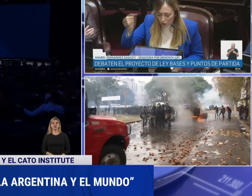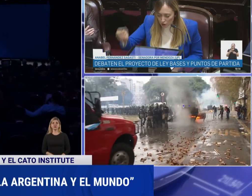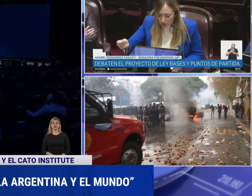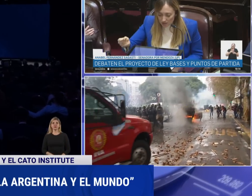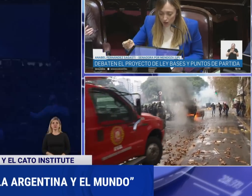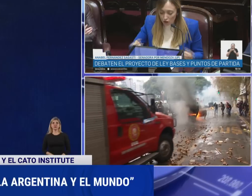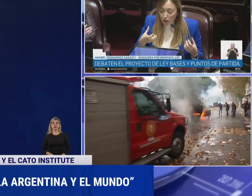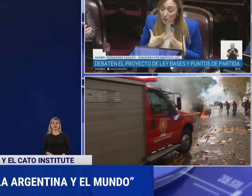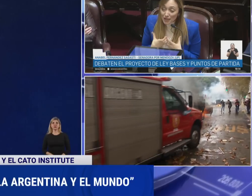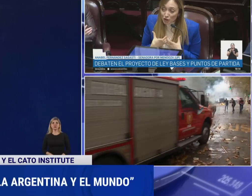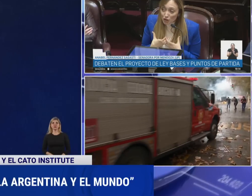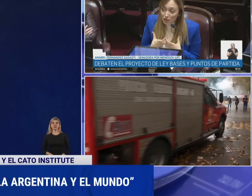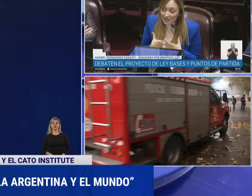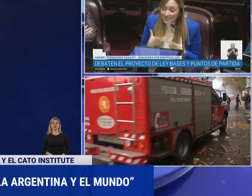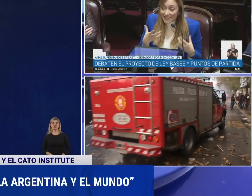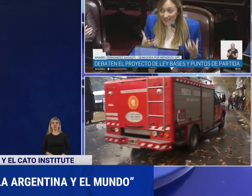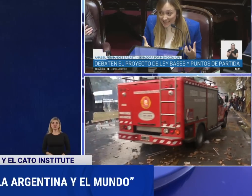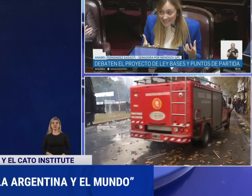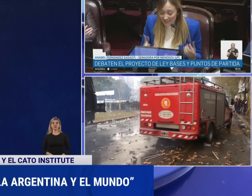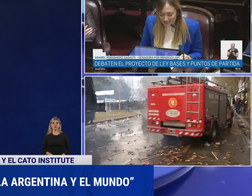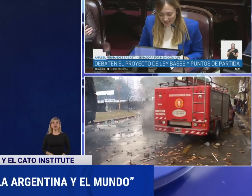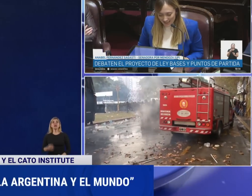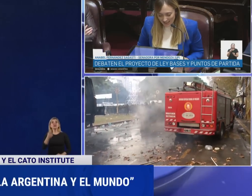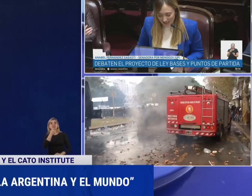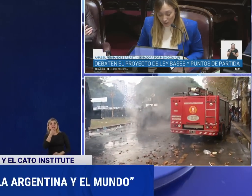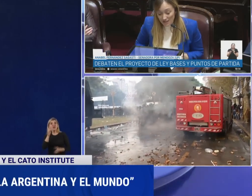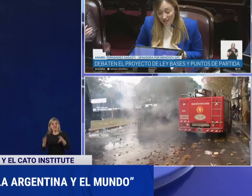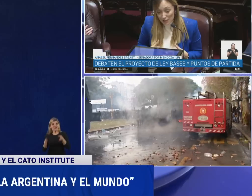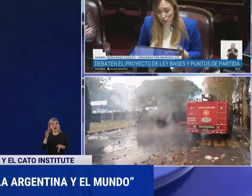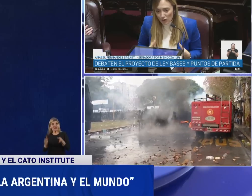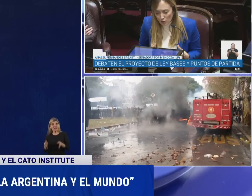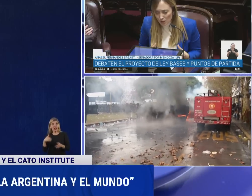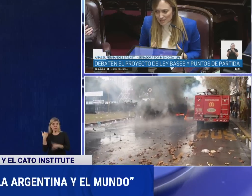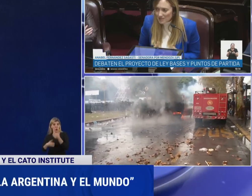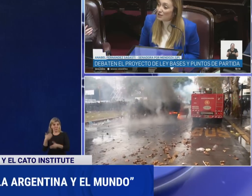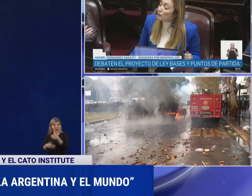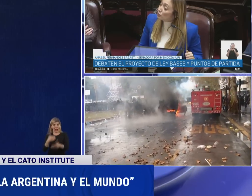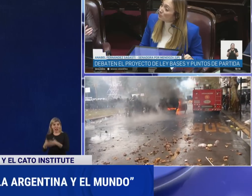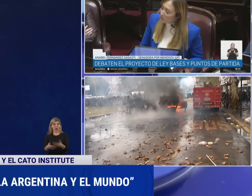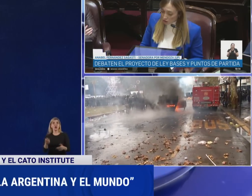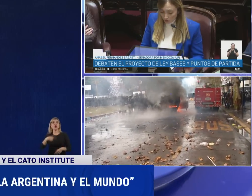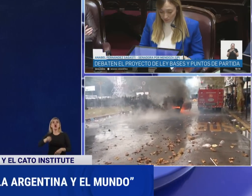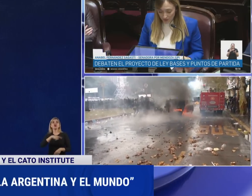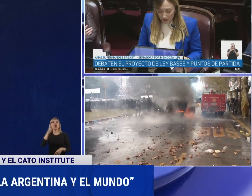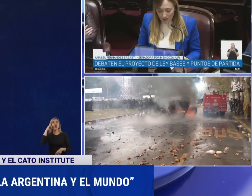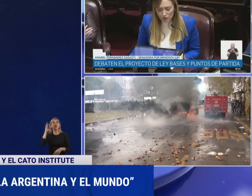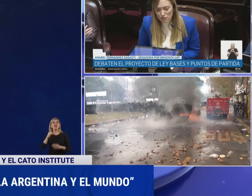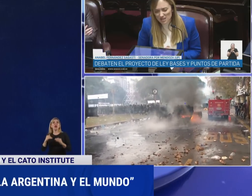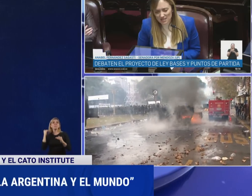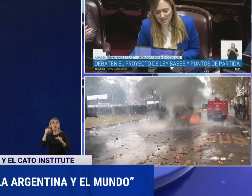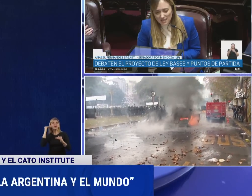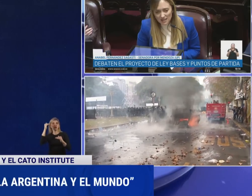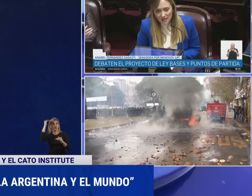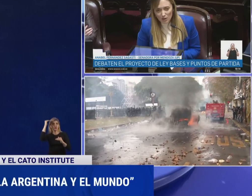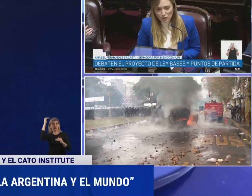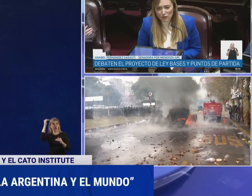Es más, de prosperar esta primera fase, nosotros escalaríamos 90 puestos en libertad